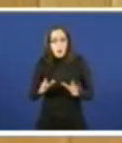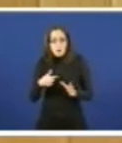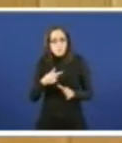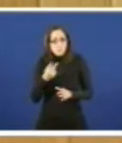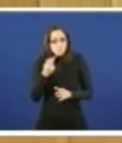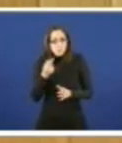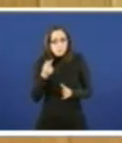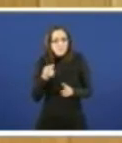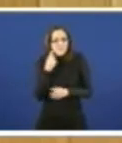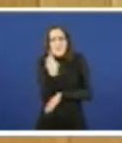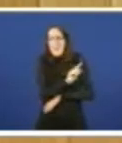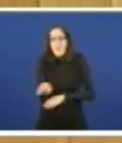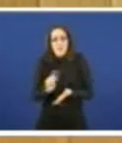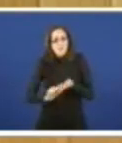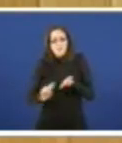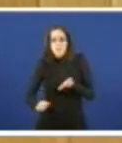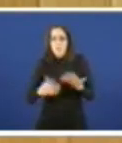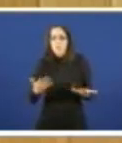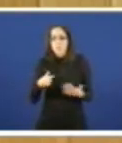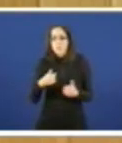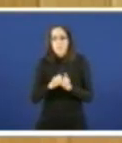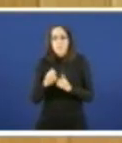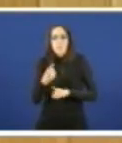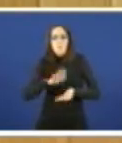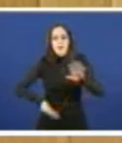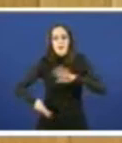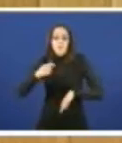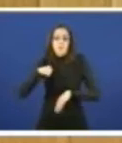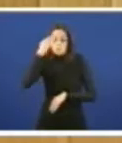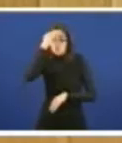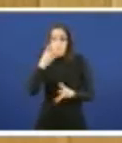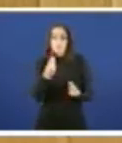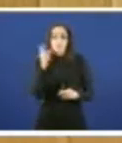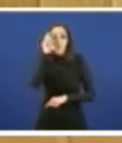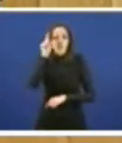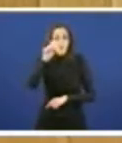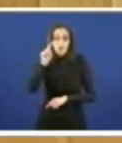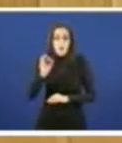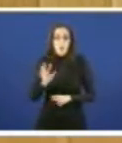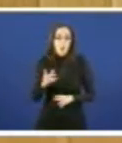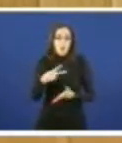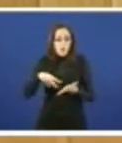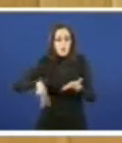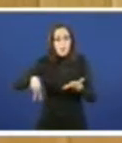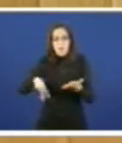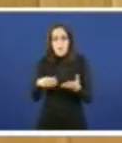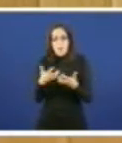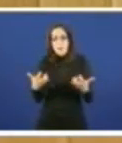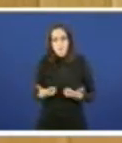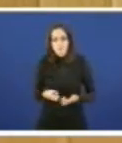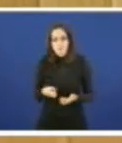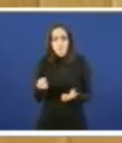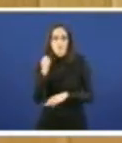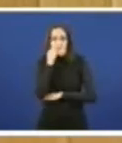Entón, o 21 de marzo, que seguro que hai unha parte moi importante do profesorado que compartirá versos de Rosalía con outros moitos